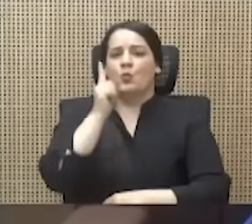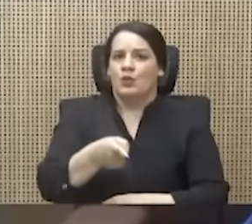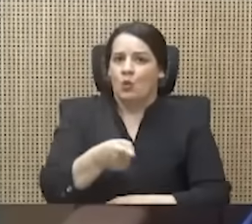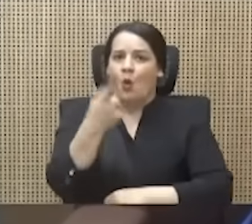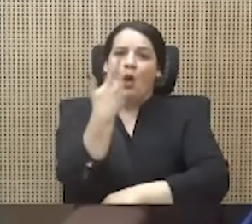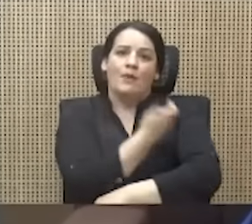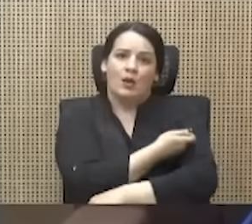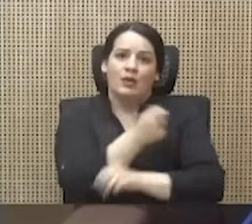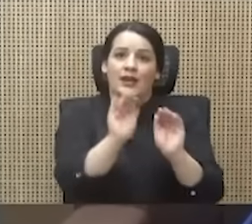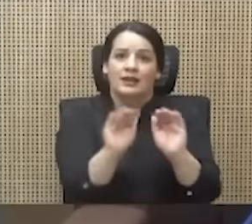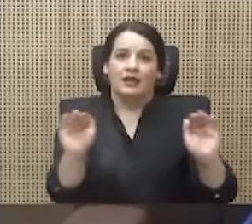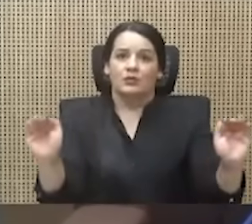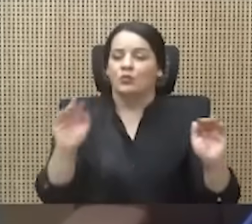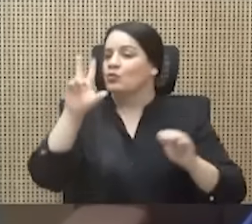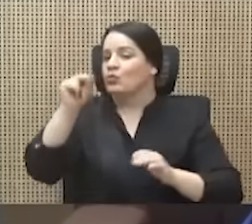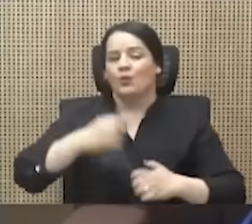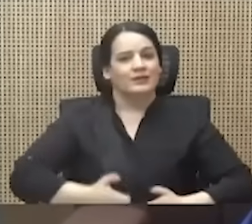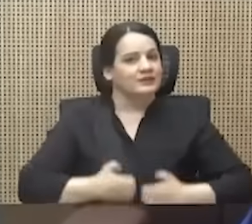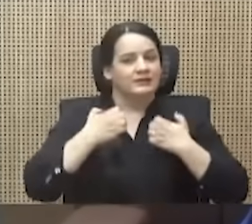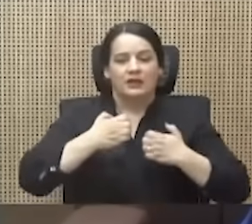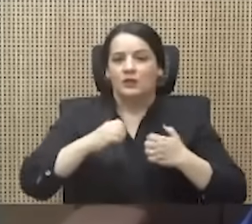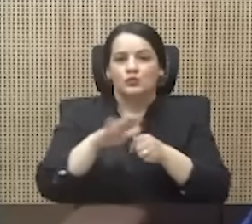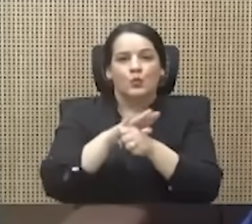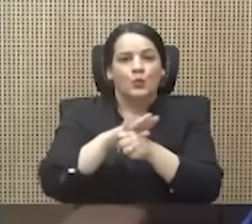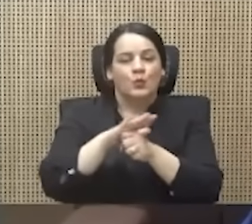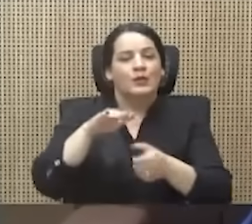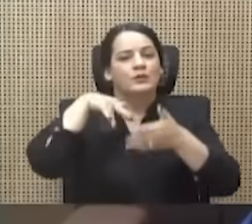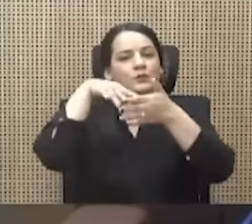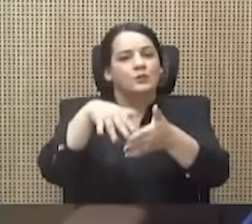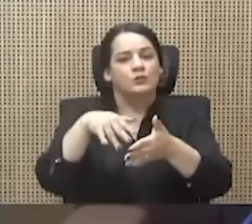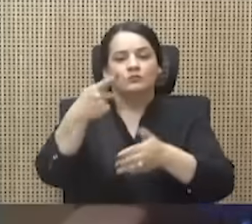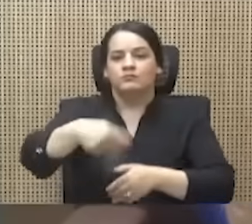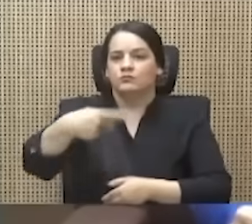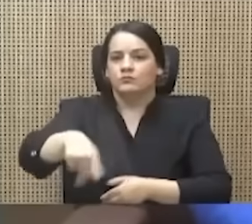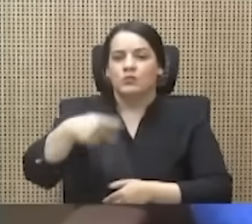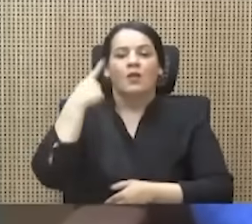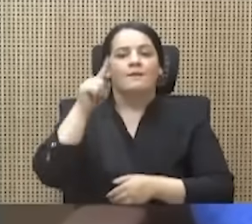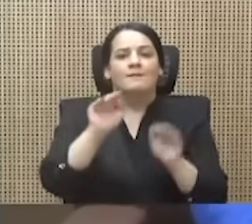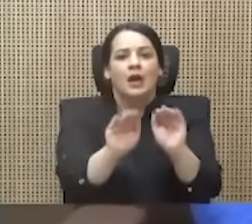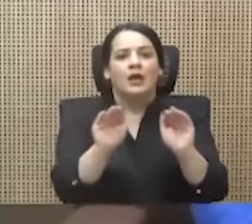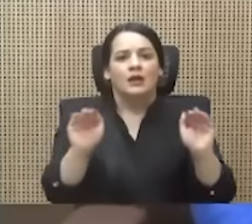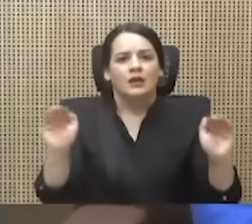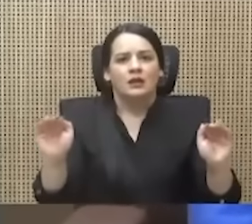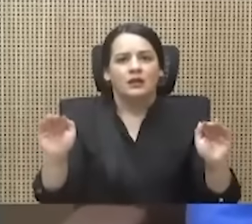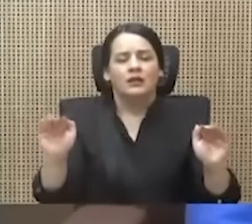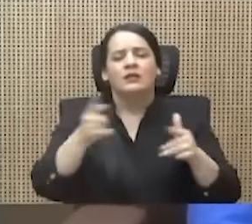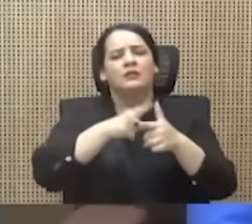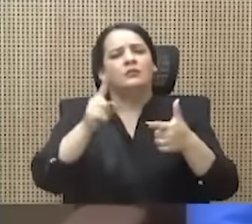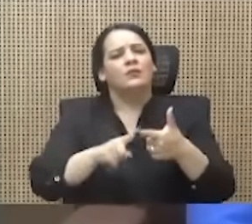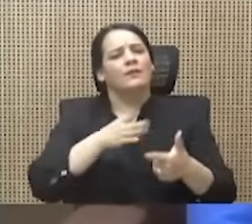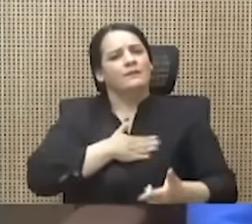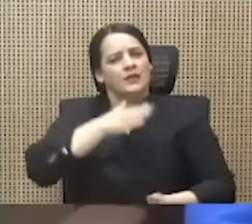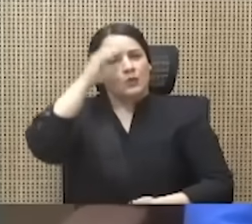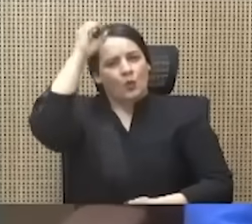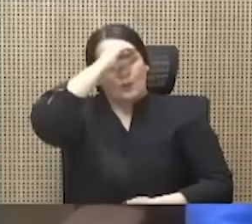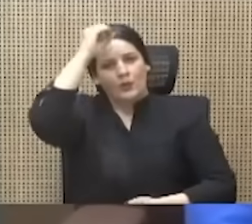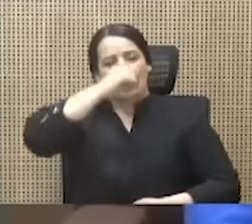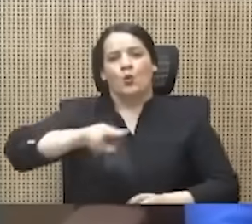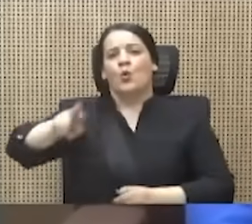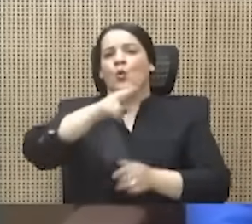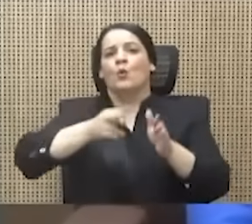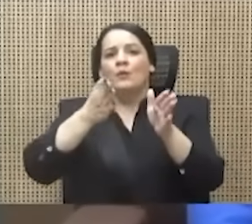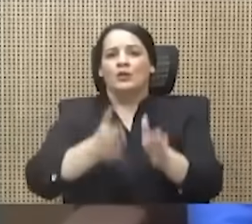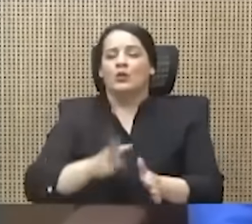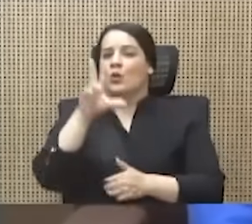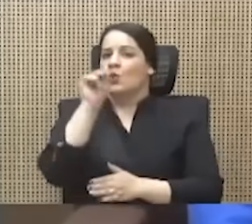niños, aun cuando no existía suficiente estudio sobre los riesgos para los pequeños. Entonces, mi posición, compañeros, no